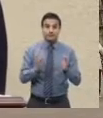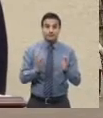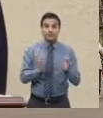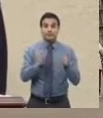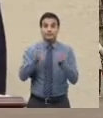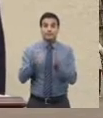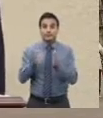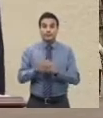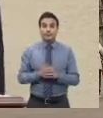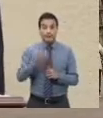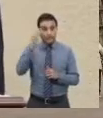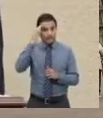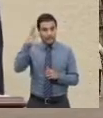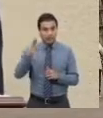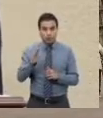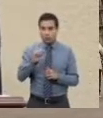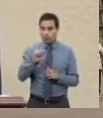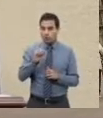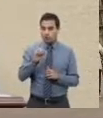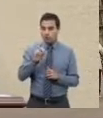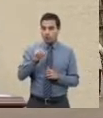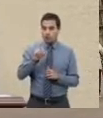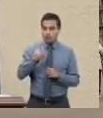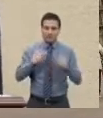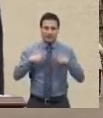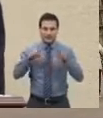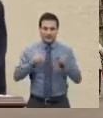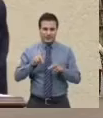maestro Víctor Hugo Sondón, representante del PAN.